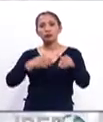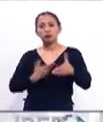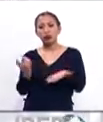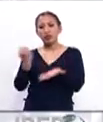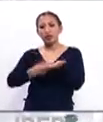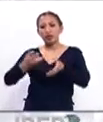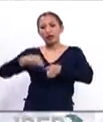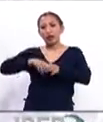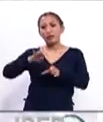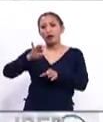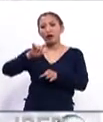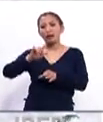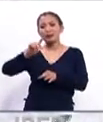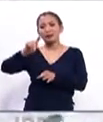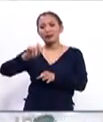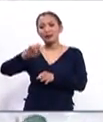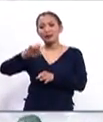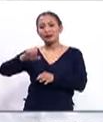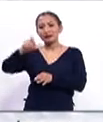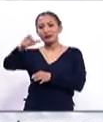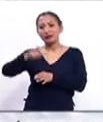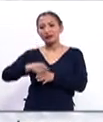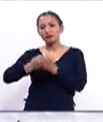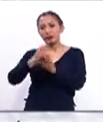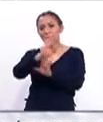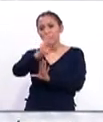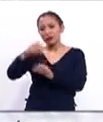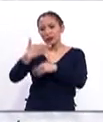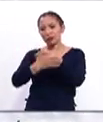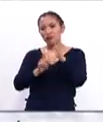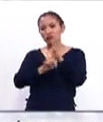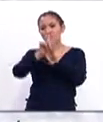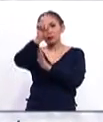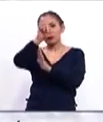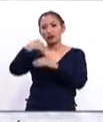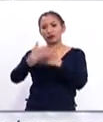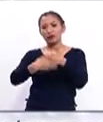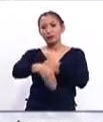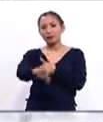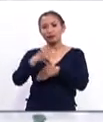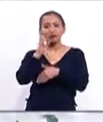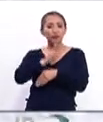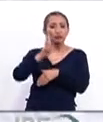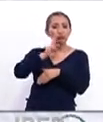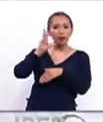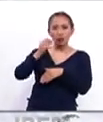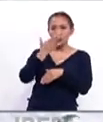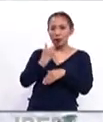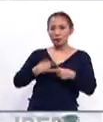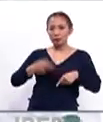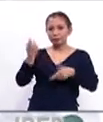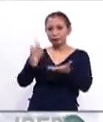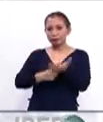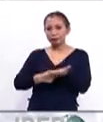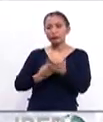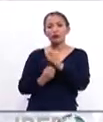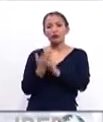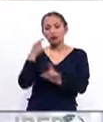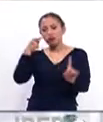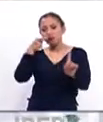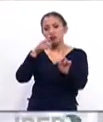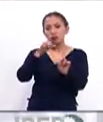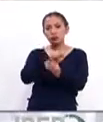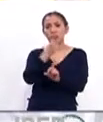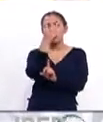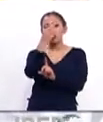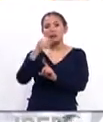tripulado, Boeing y SpaceX, establecen nuevas fechas de lanzamiento para los siguientes vuelos de prueba no tripulados. La nueva meta es